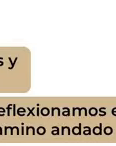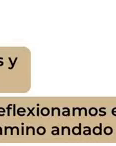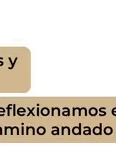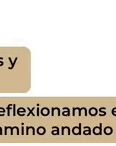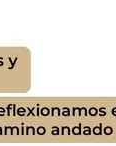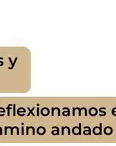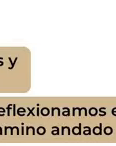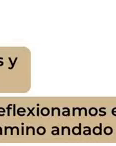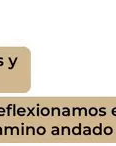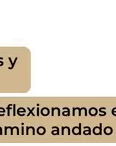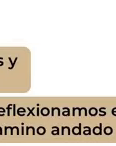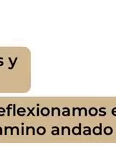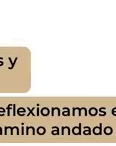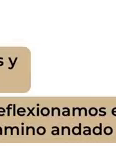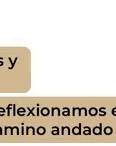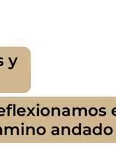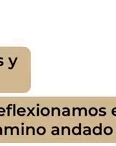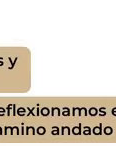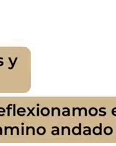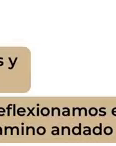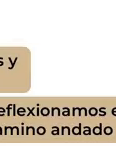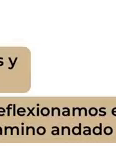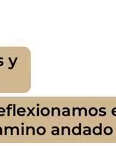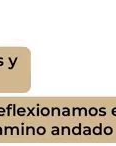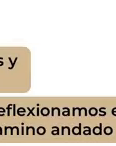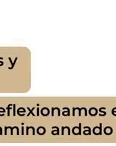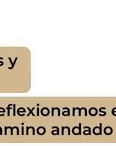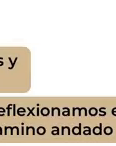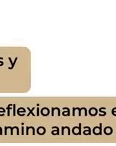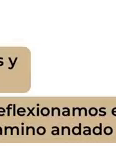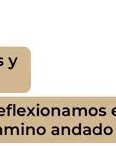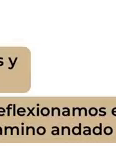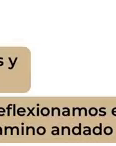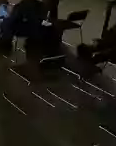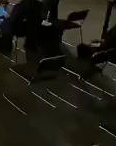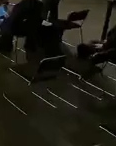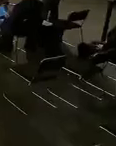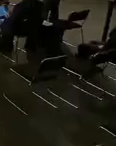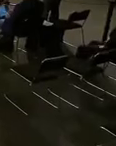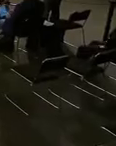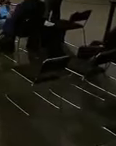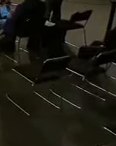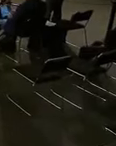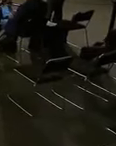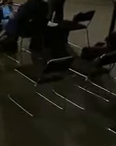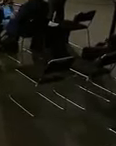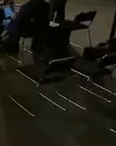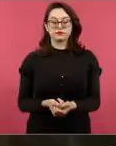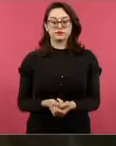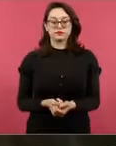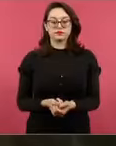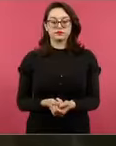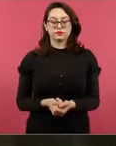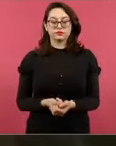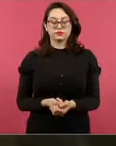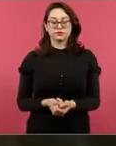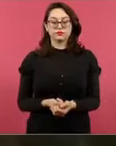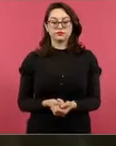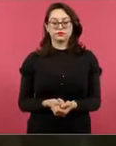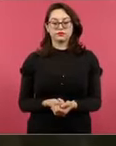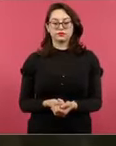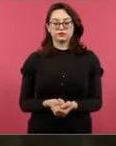nuestros niños van a elegir cómo lo quieren dar a conocer a su comunidad. ¿Por qué? Porque aprender en